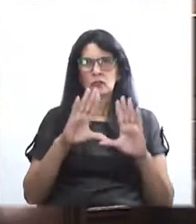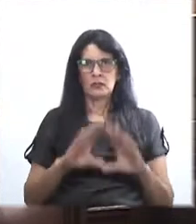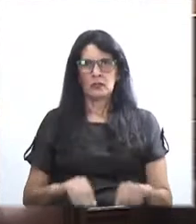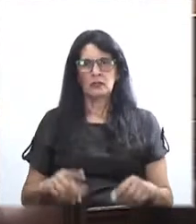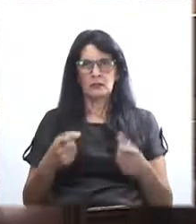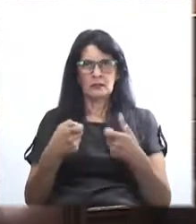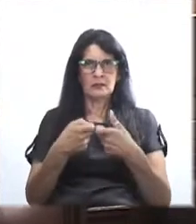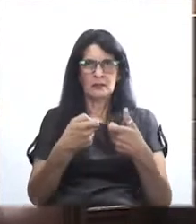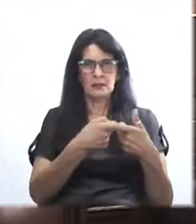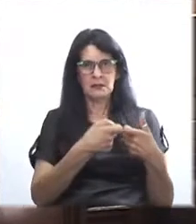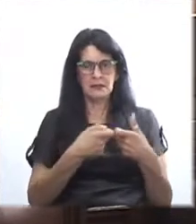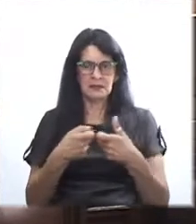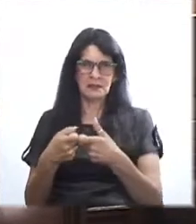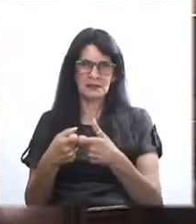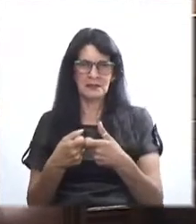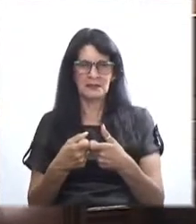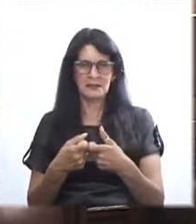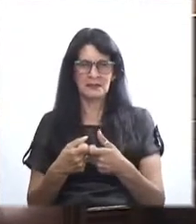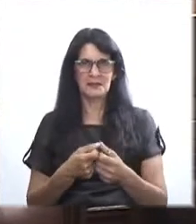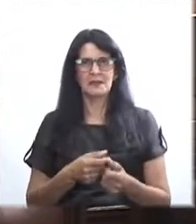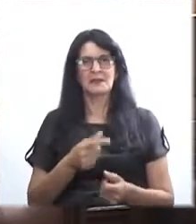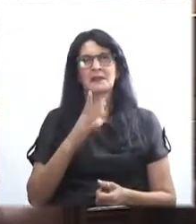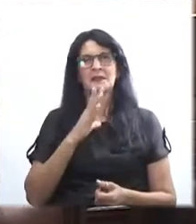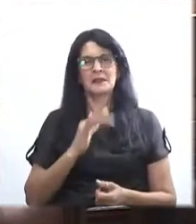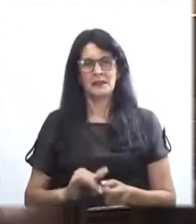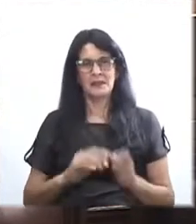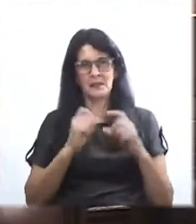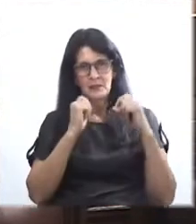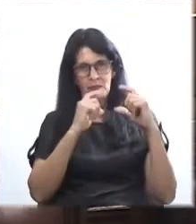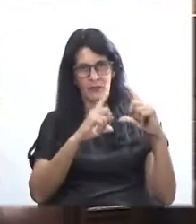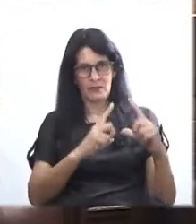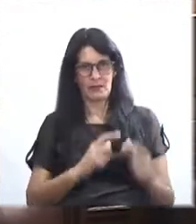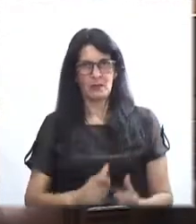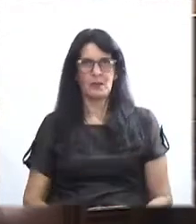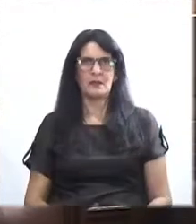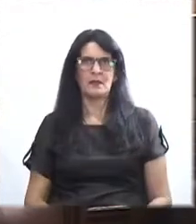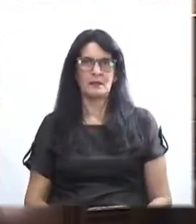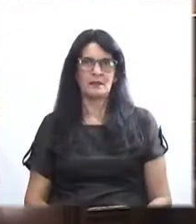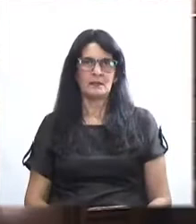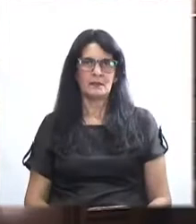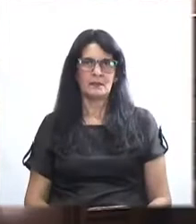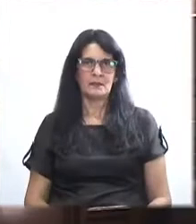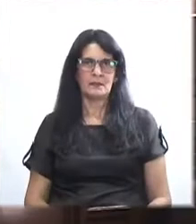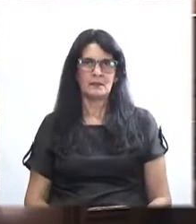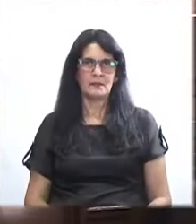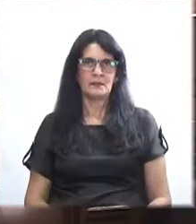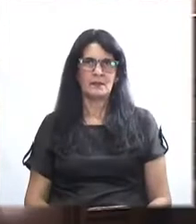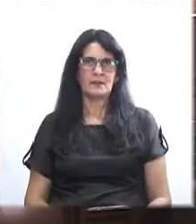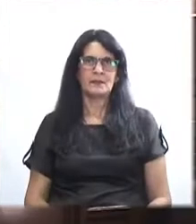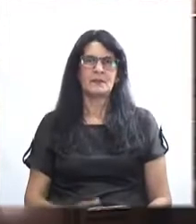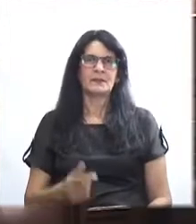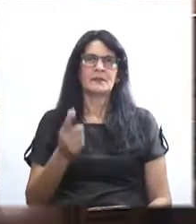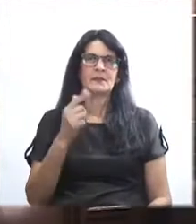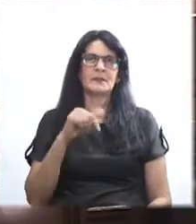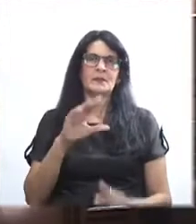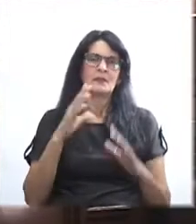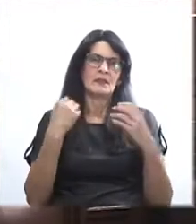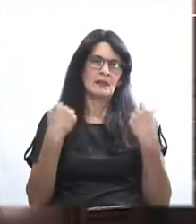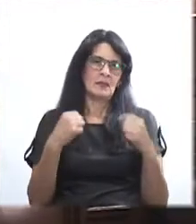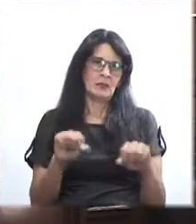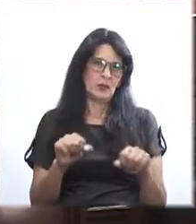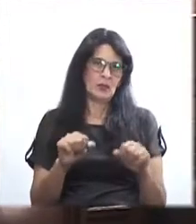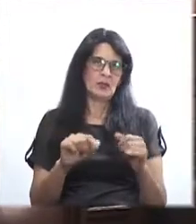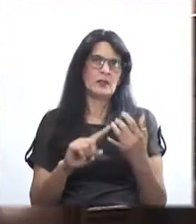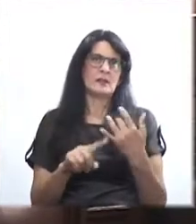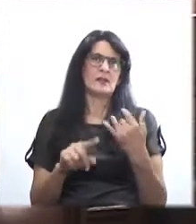son miles, tienen personería jurídica. Todos los equipos de deportes,